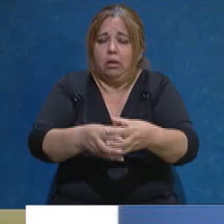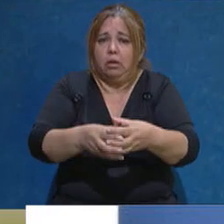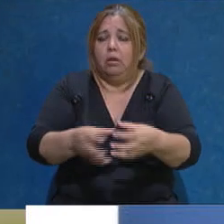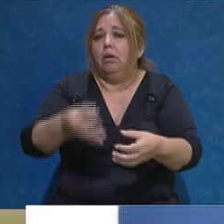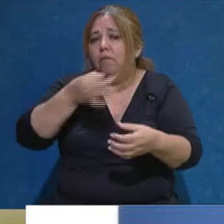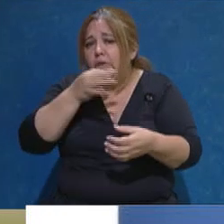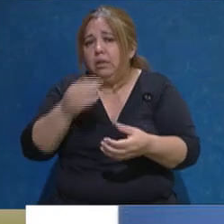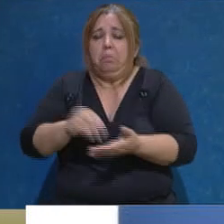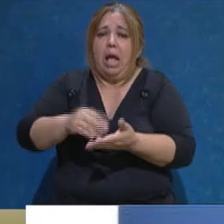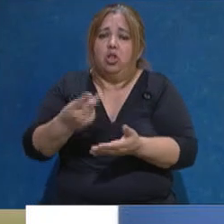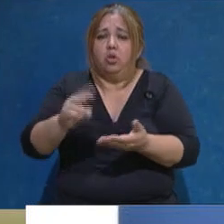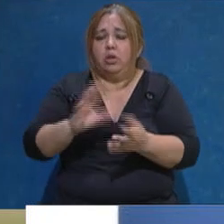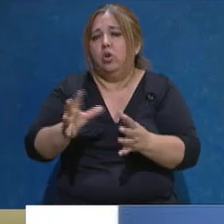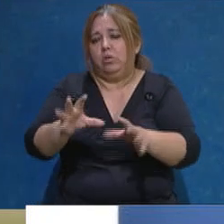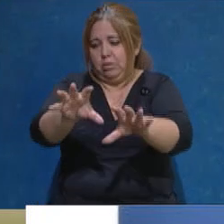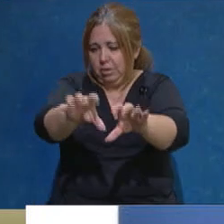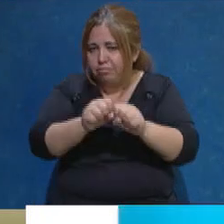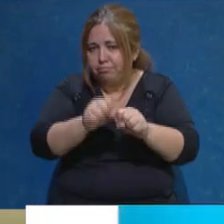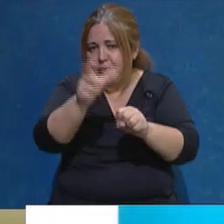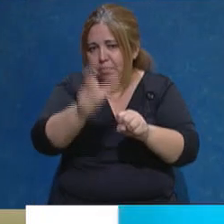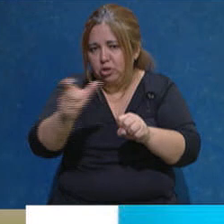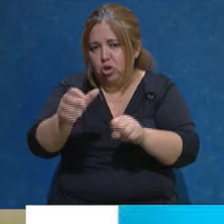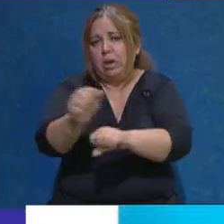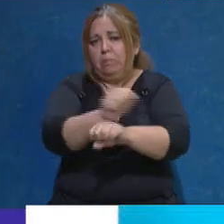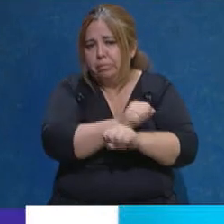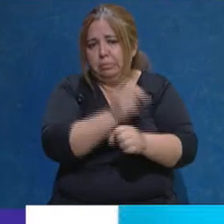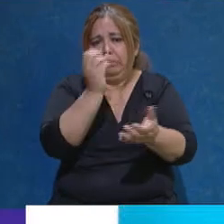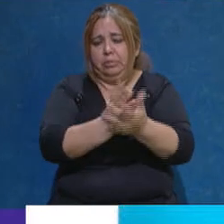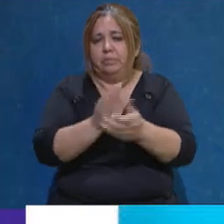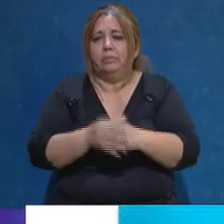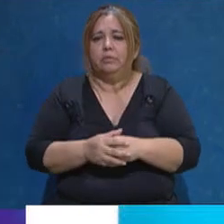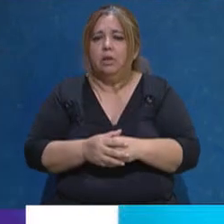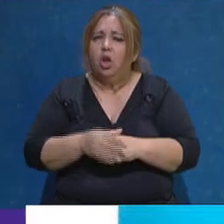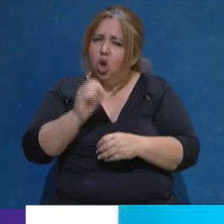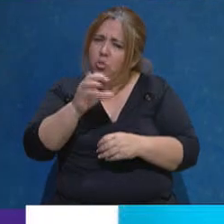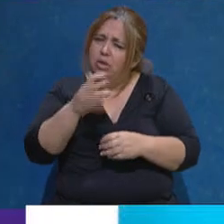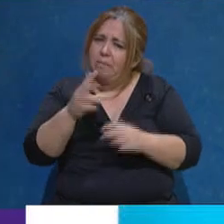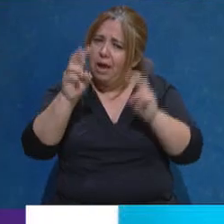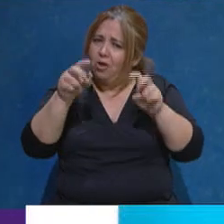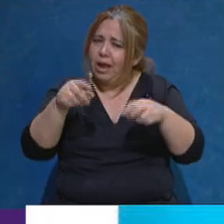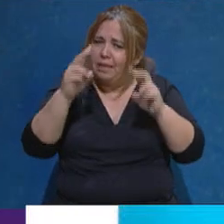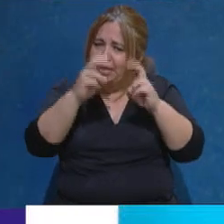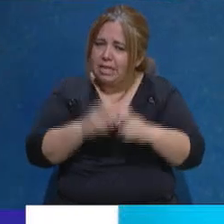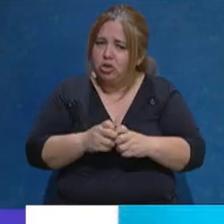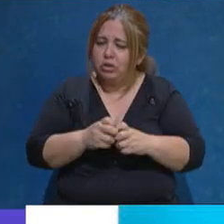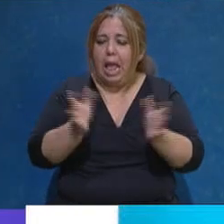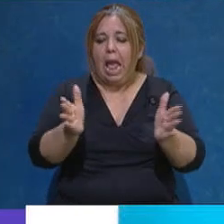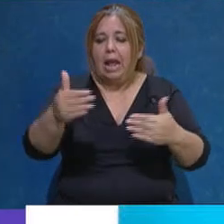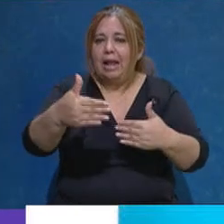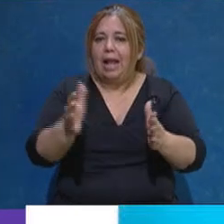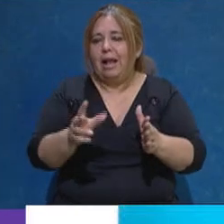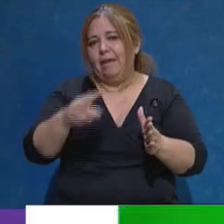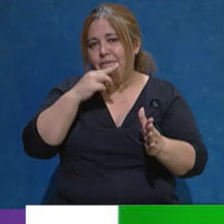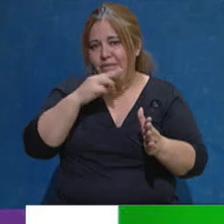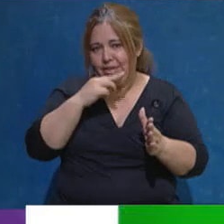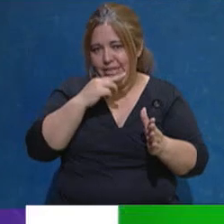Bueno, por último, ¿y estas cajas verdes dónde estaban esta Así se droga con? llama el caso, Cajas Verdes. Esta estaba muy bien aceitado, como